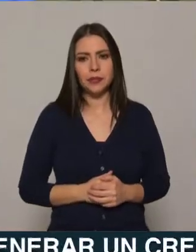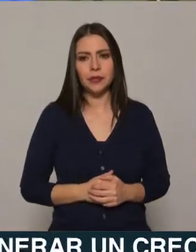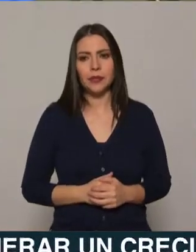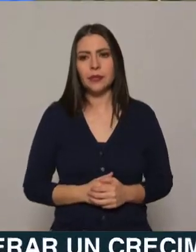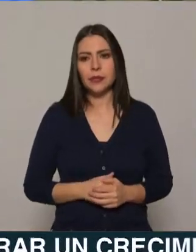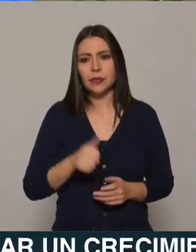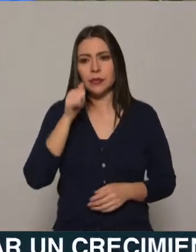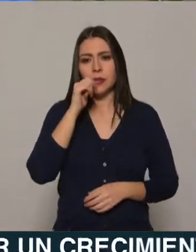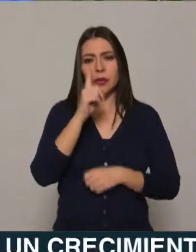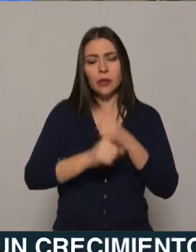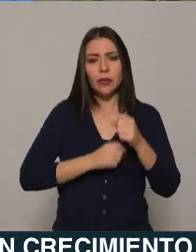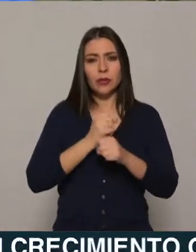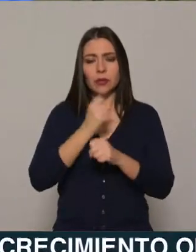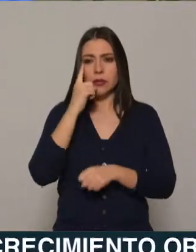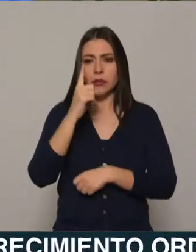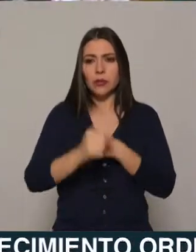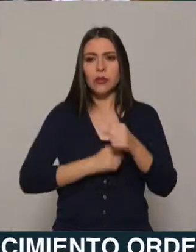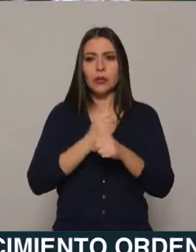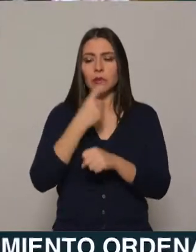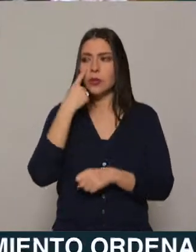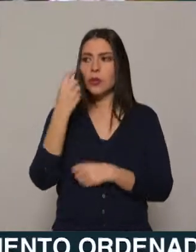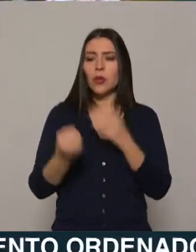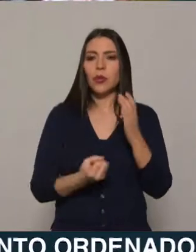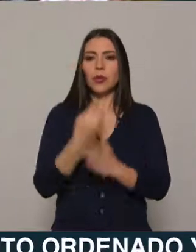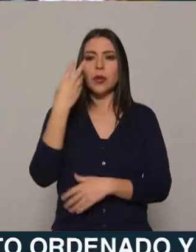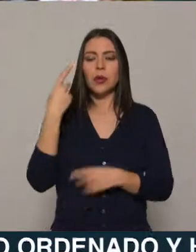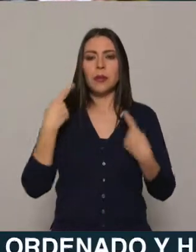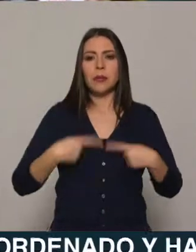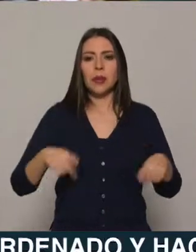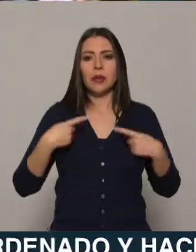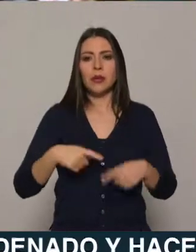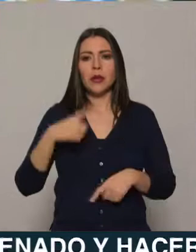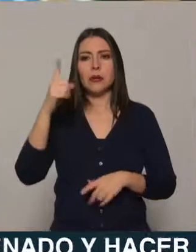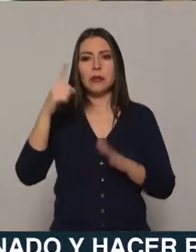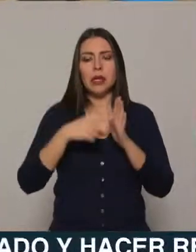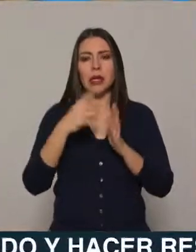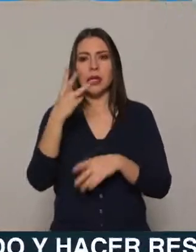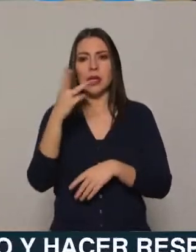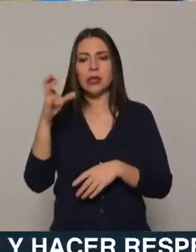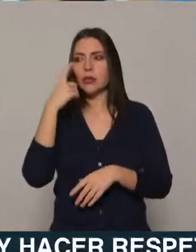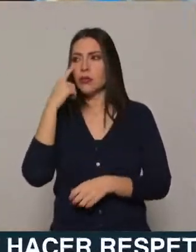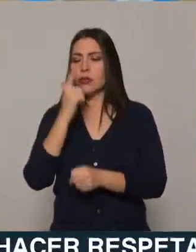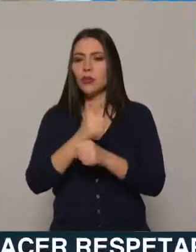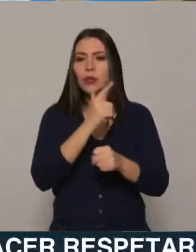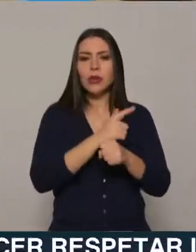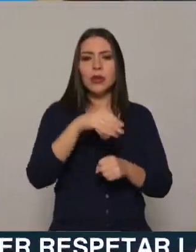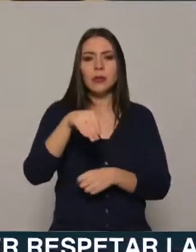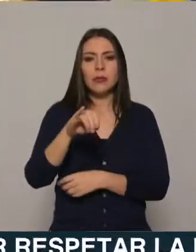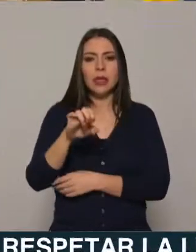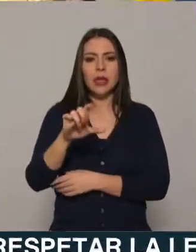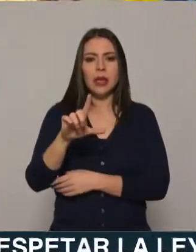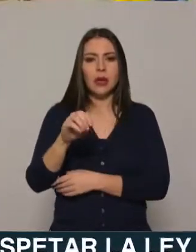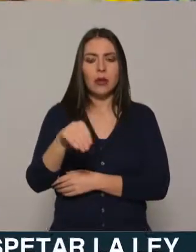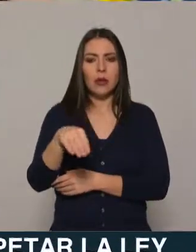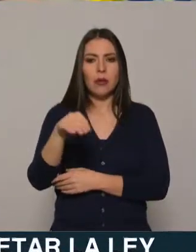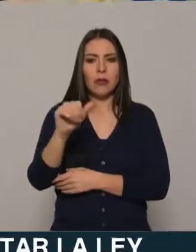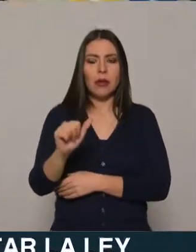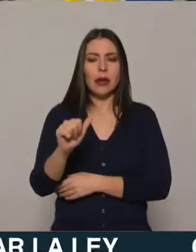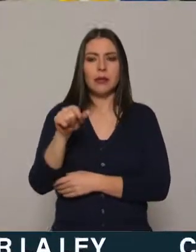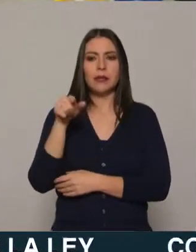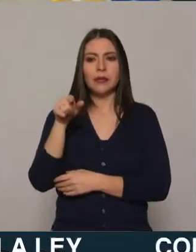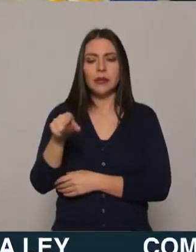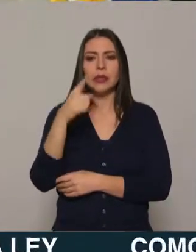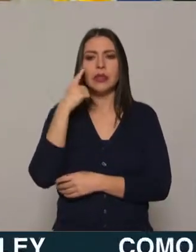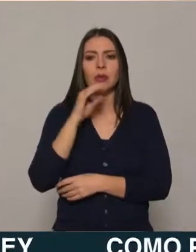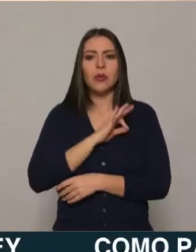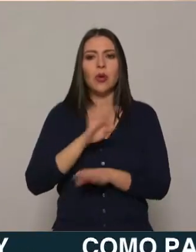Al año se diagnostican 1.300 nuevos casos de mieloma múltiple en el país, que es un tipo de cáncer que comienza en la médula ósea y